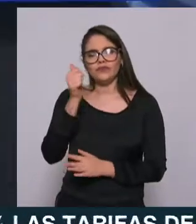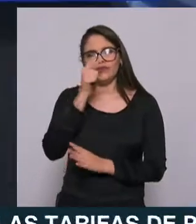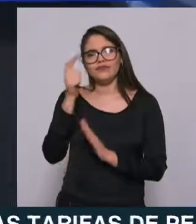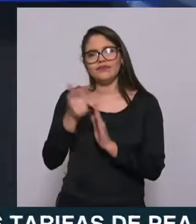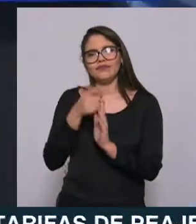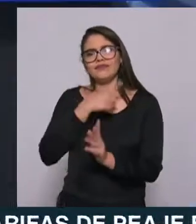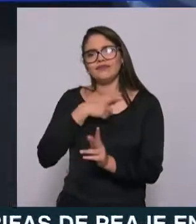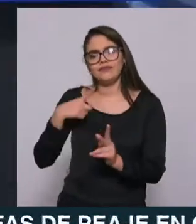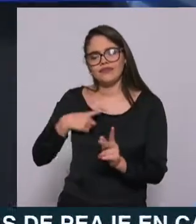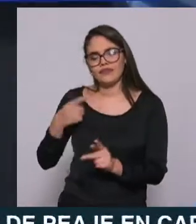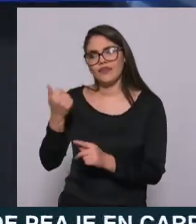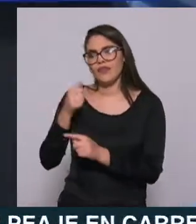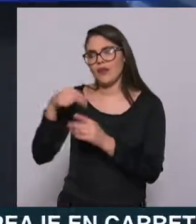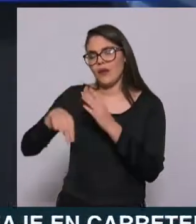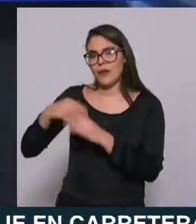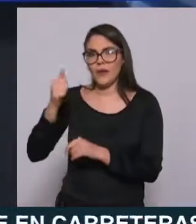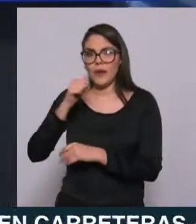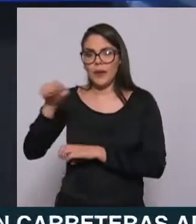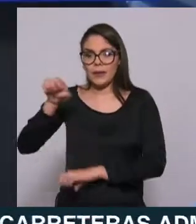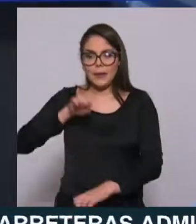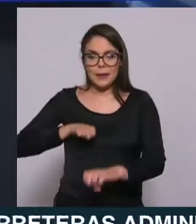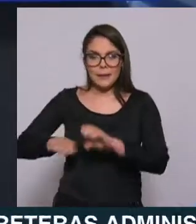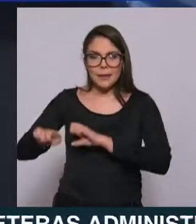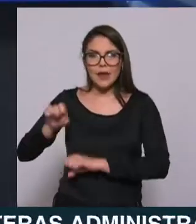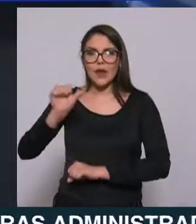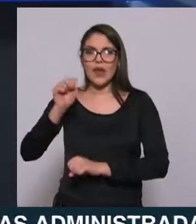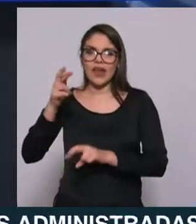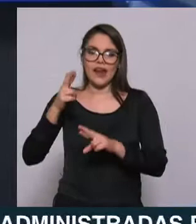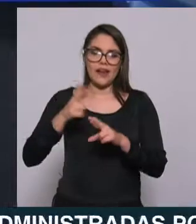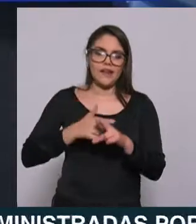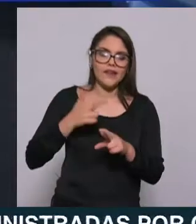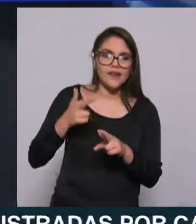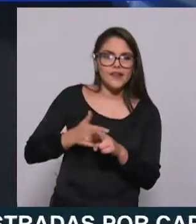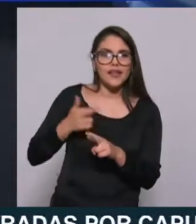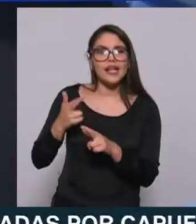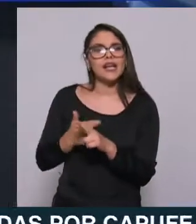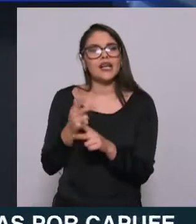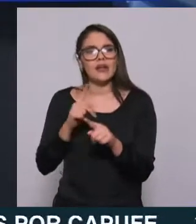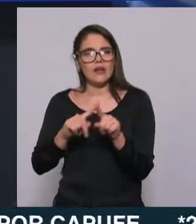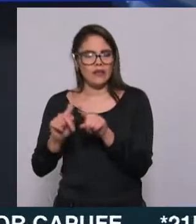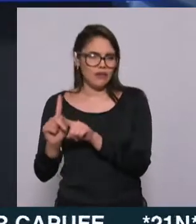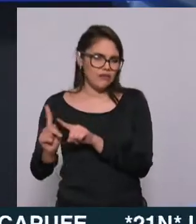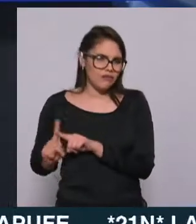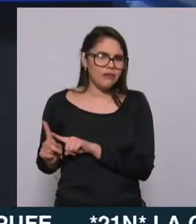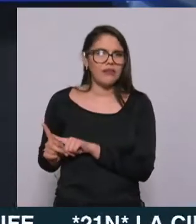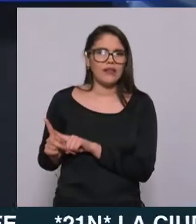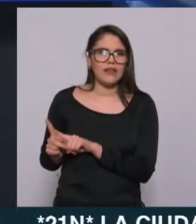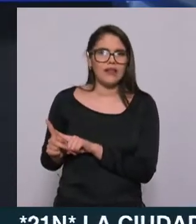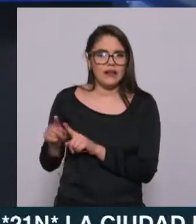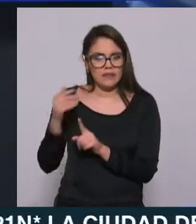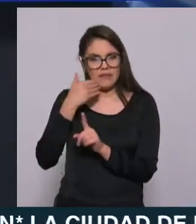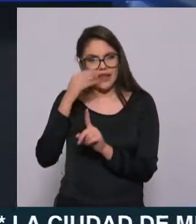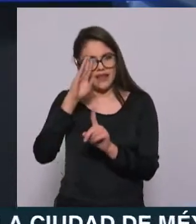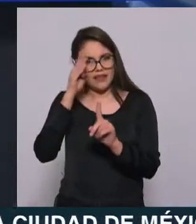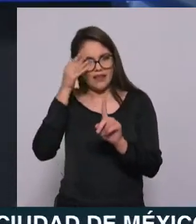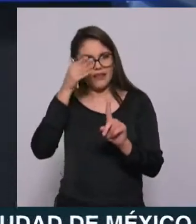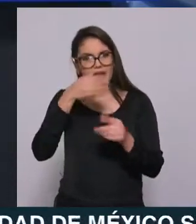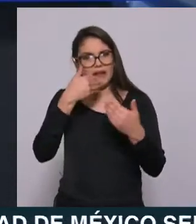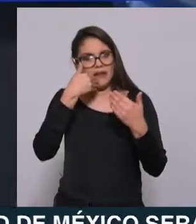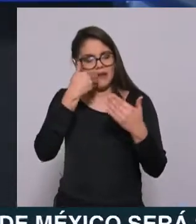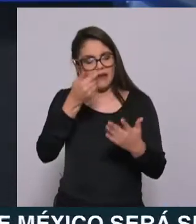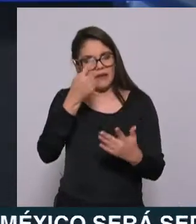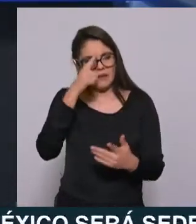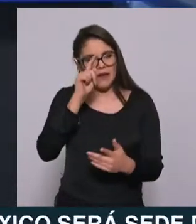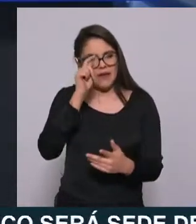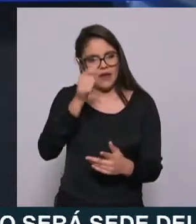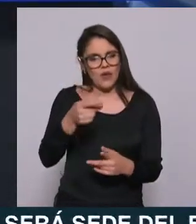principalmente las grandes empresas, las refresqueras e intereses que van mucho más allá y son demasiado ajenos